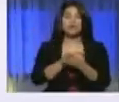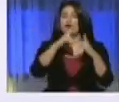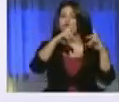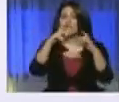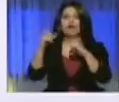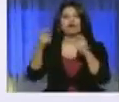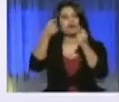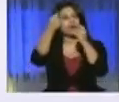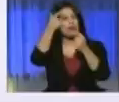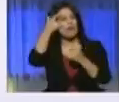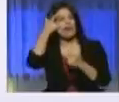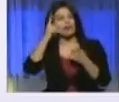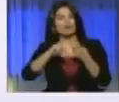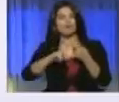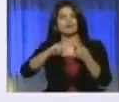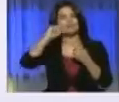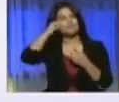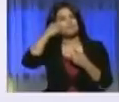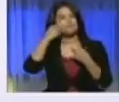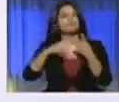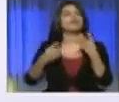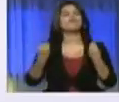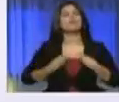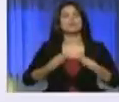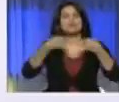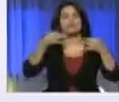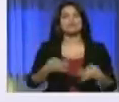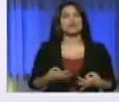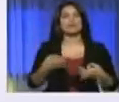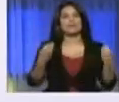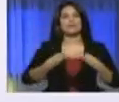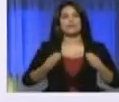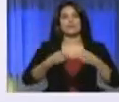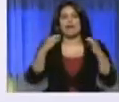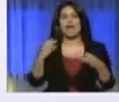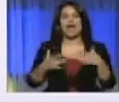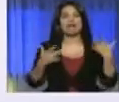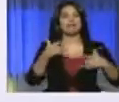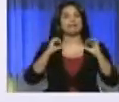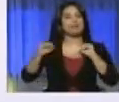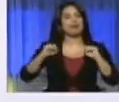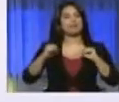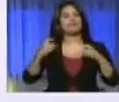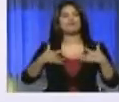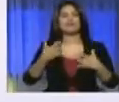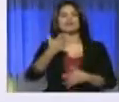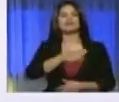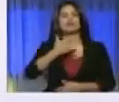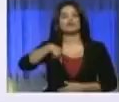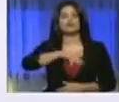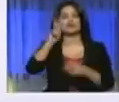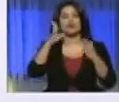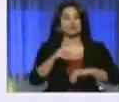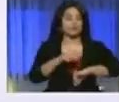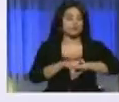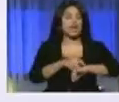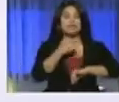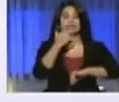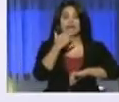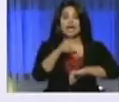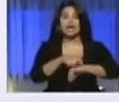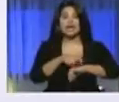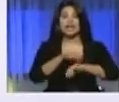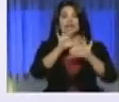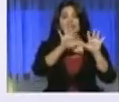recuerdos de la vida misma, de la vida activa, de la vida nuestra. Bueno, son ya las